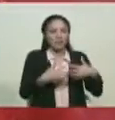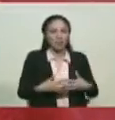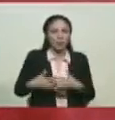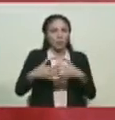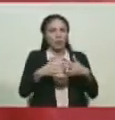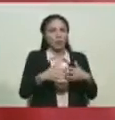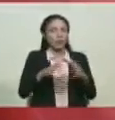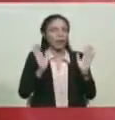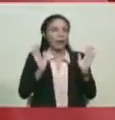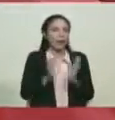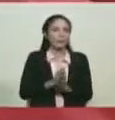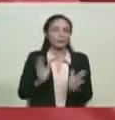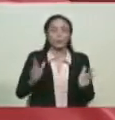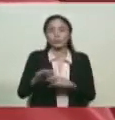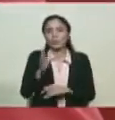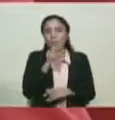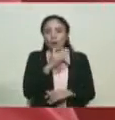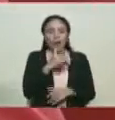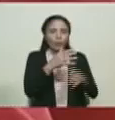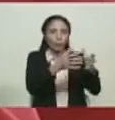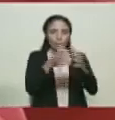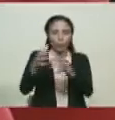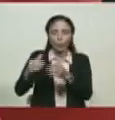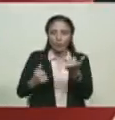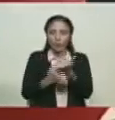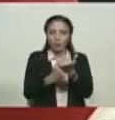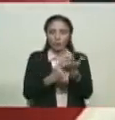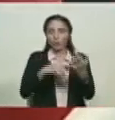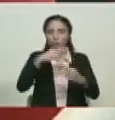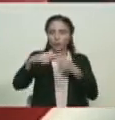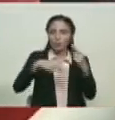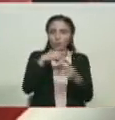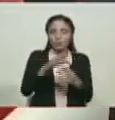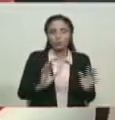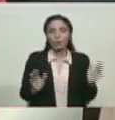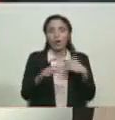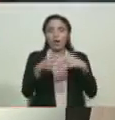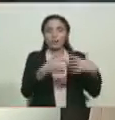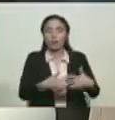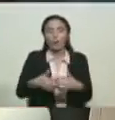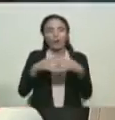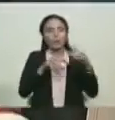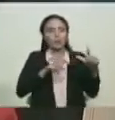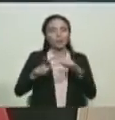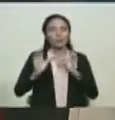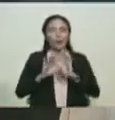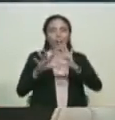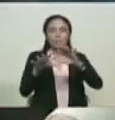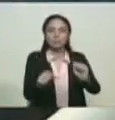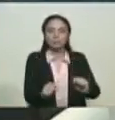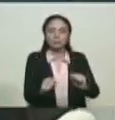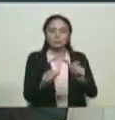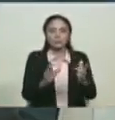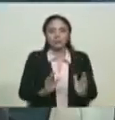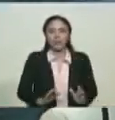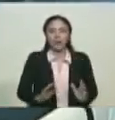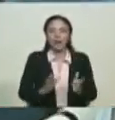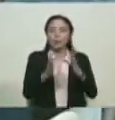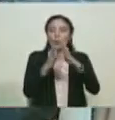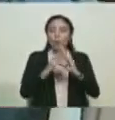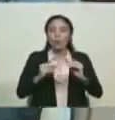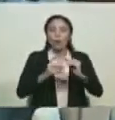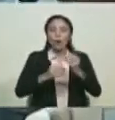el terreno listo para clavar sus garras y venir por lo que ellos quieren nuestras riquezas